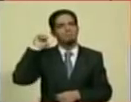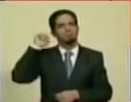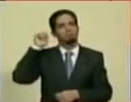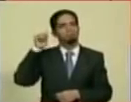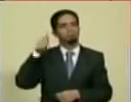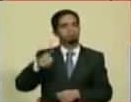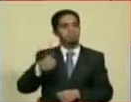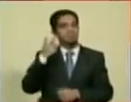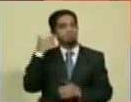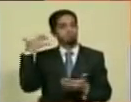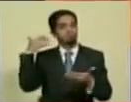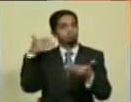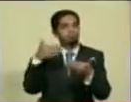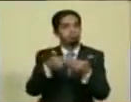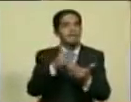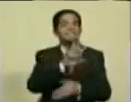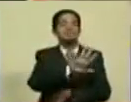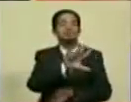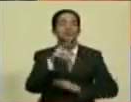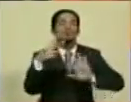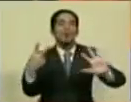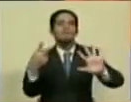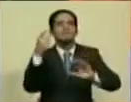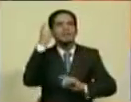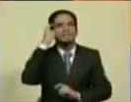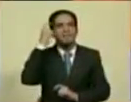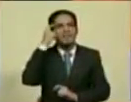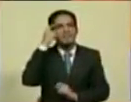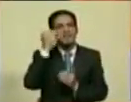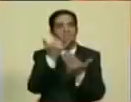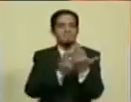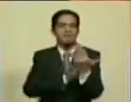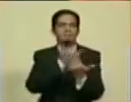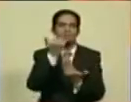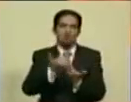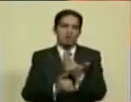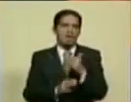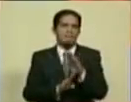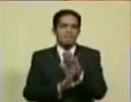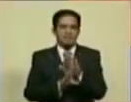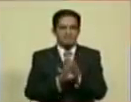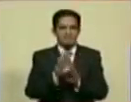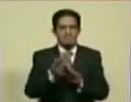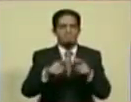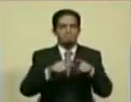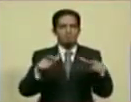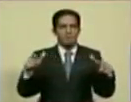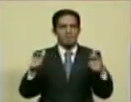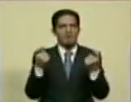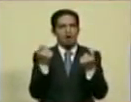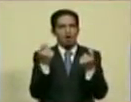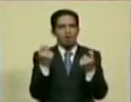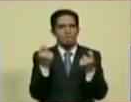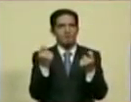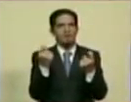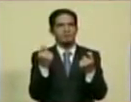días que va del programa de recuperación, crecimiento y prosperidad,